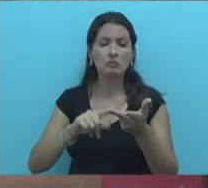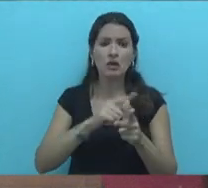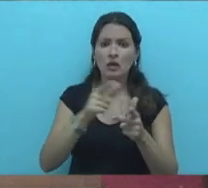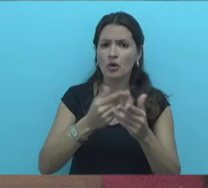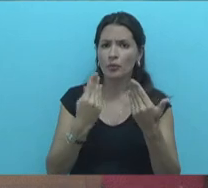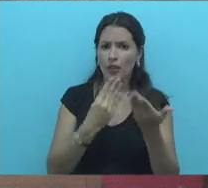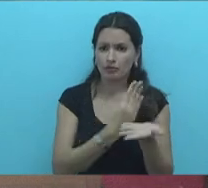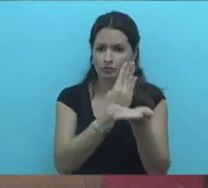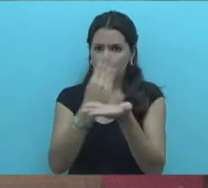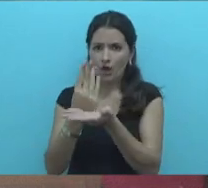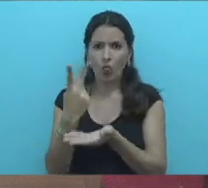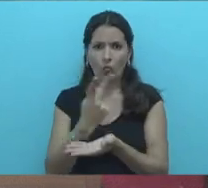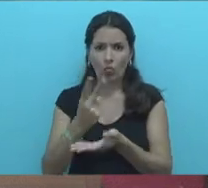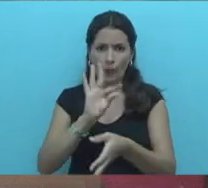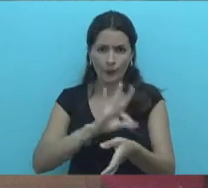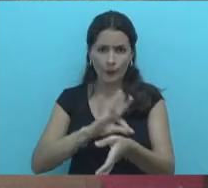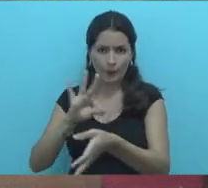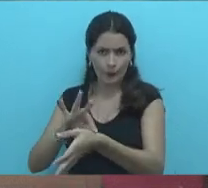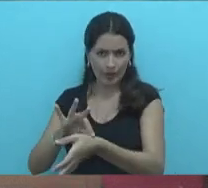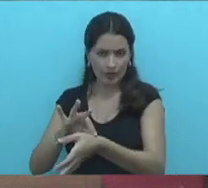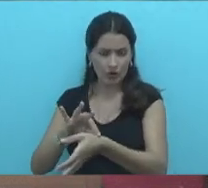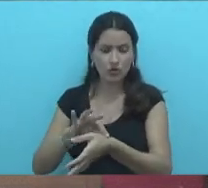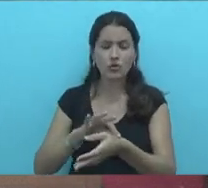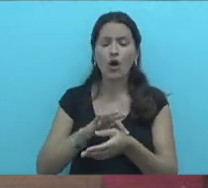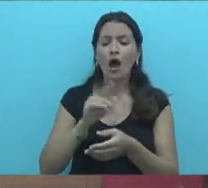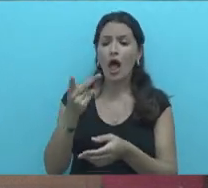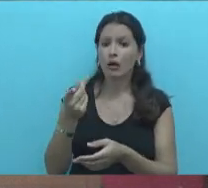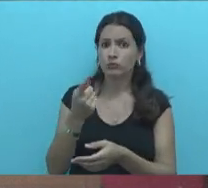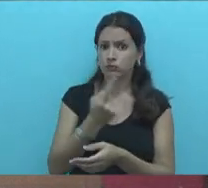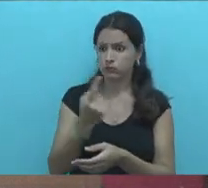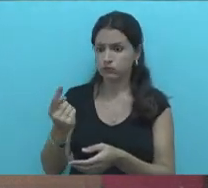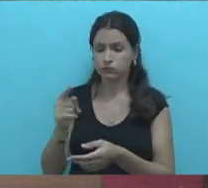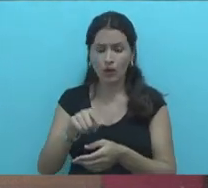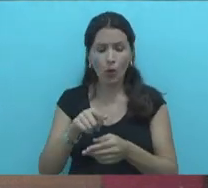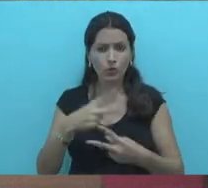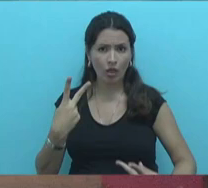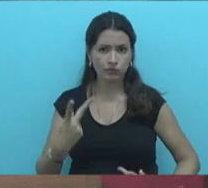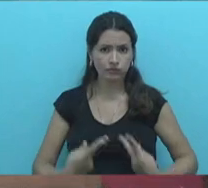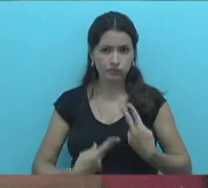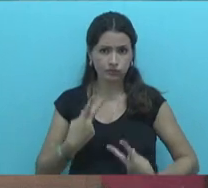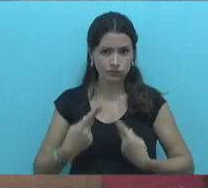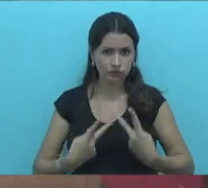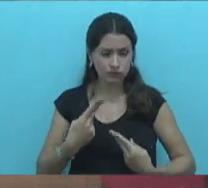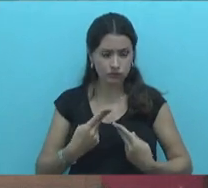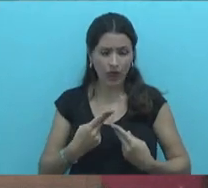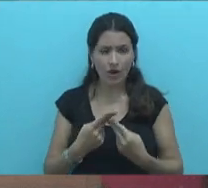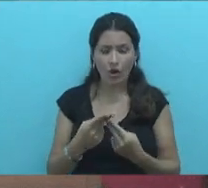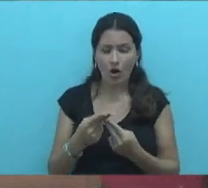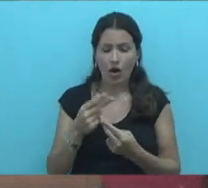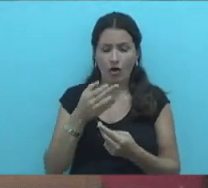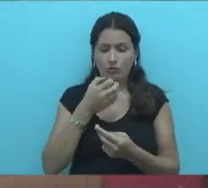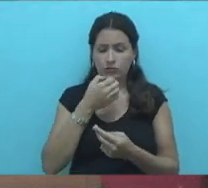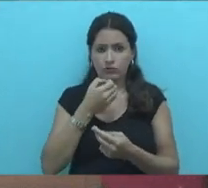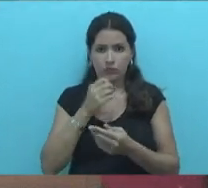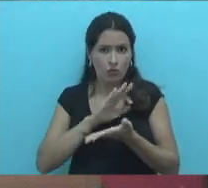Federico Reinares por la realización de dos inéditas cirugías realizadas en el Hospital Orlando Alasia.